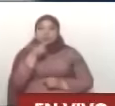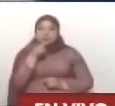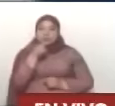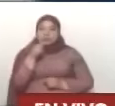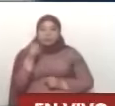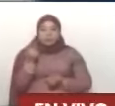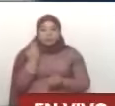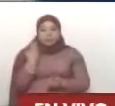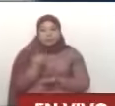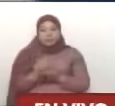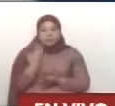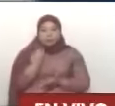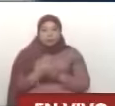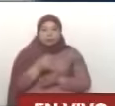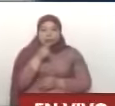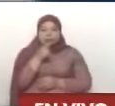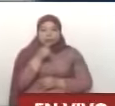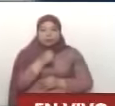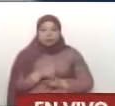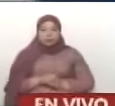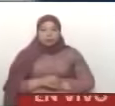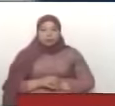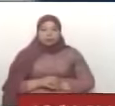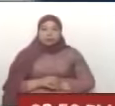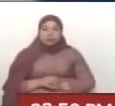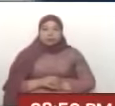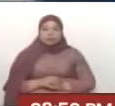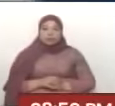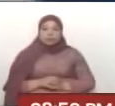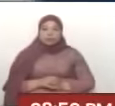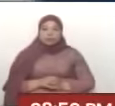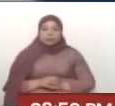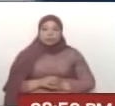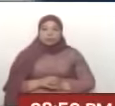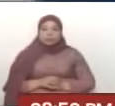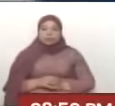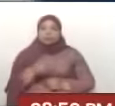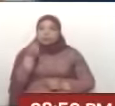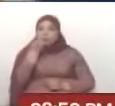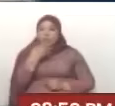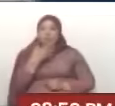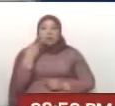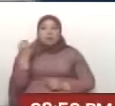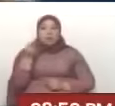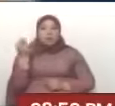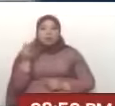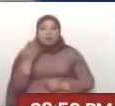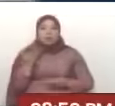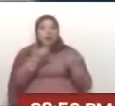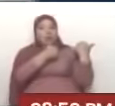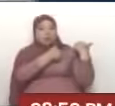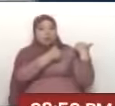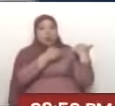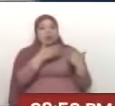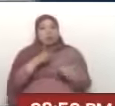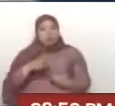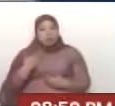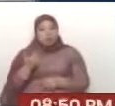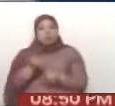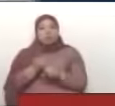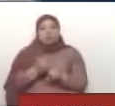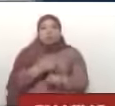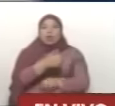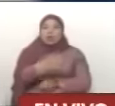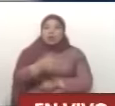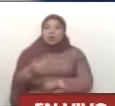Yo quiero que el compañero, brevemente, el compañero José González, un compañero bueno joven que se ha encargado de posicionar cada uno de